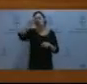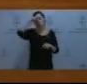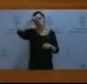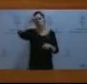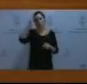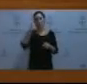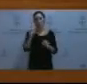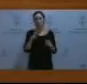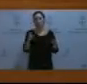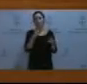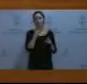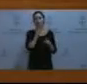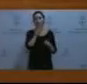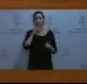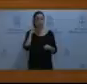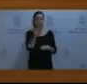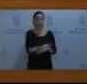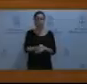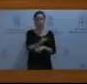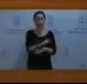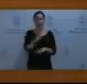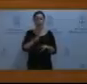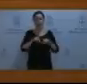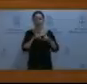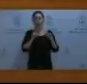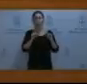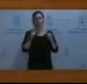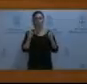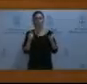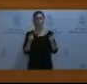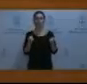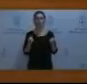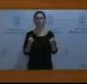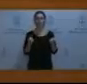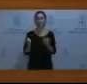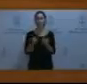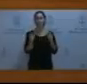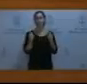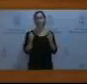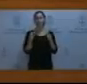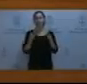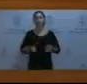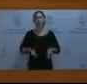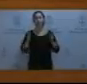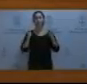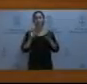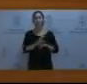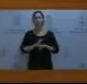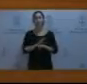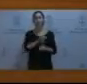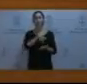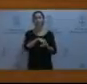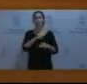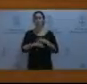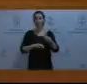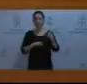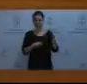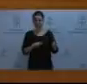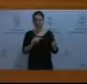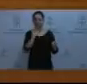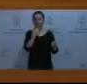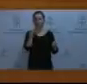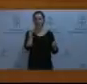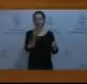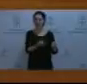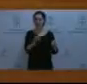nadie, que lleva una especial protección por el Principado de Asturias, una alta protección, y que requiere autorización de la consejería para cualquier intervención en él. Bueno, pues con este tema,